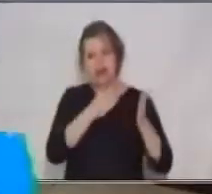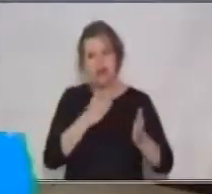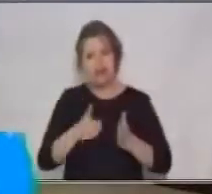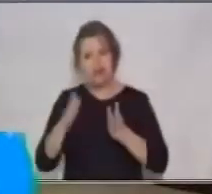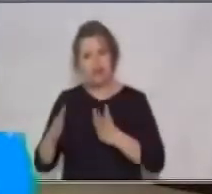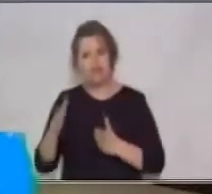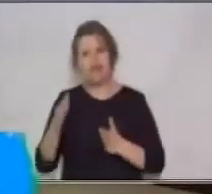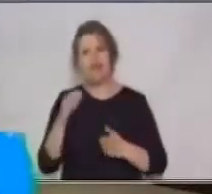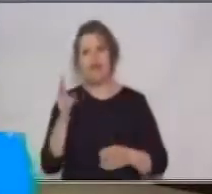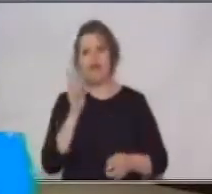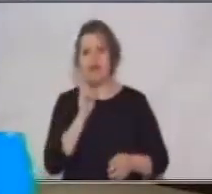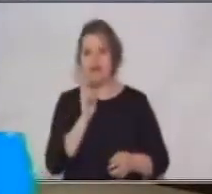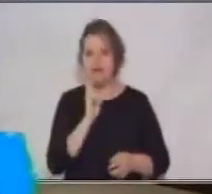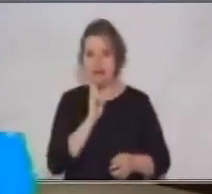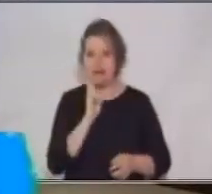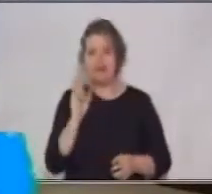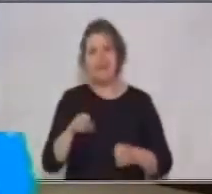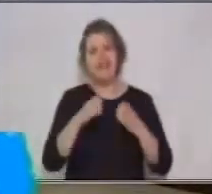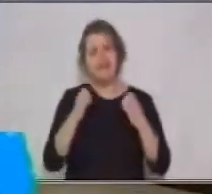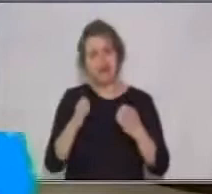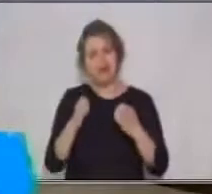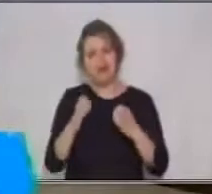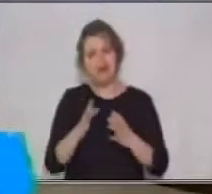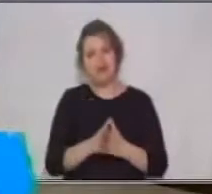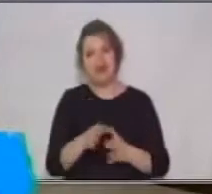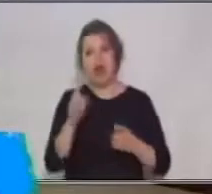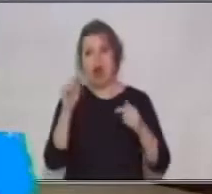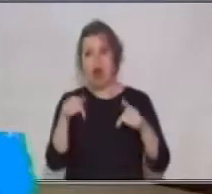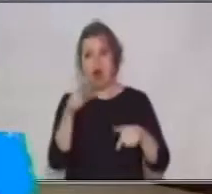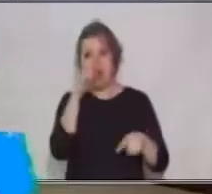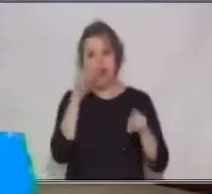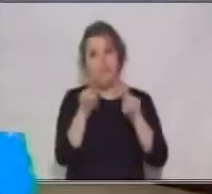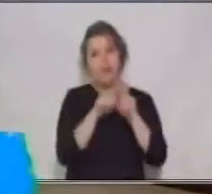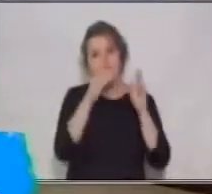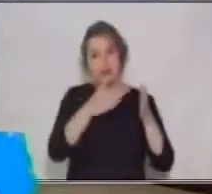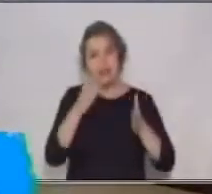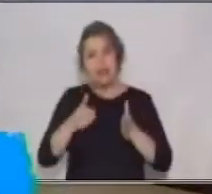semántica del verbo. Ahora bien, ¿cómo podemos clasificar